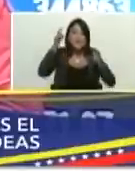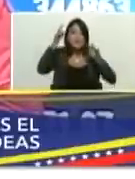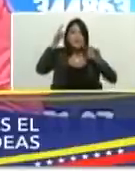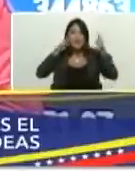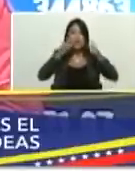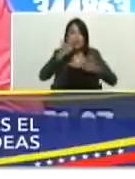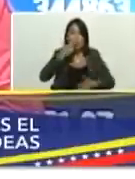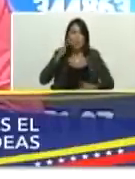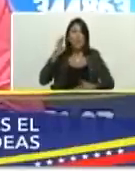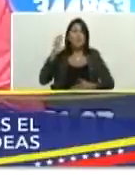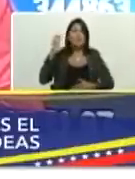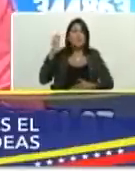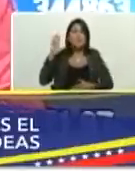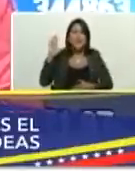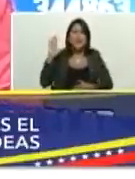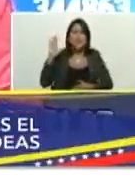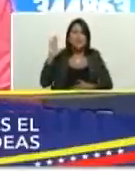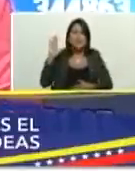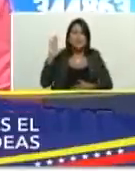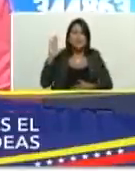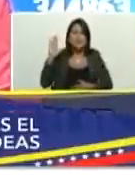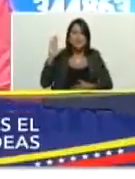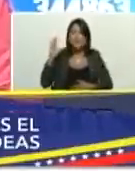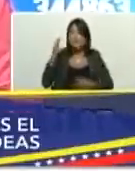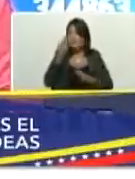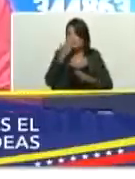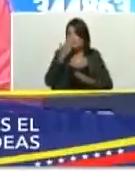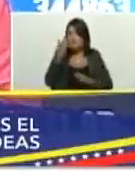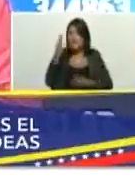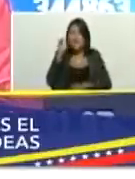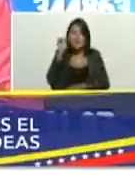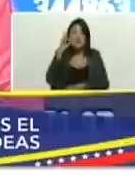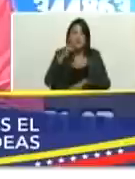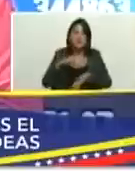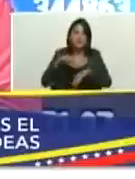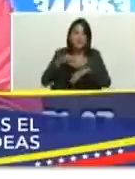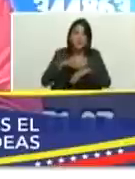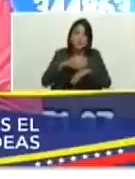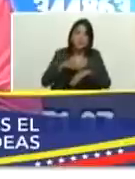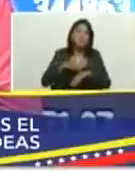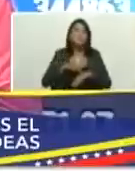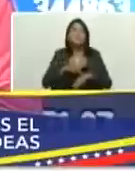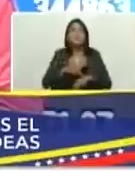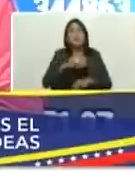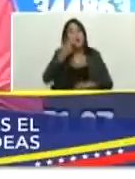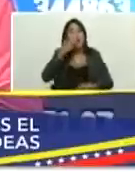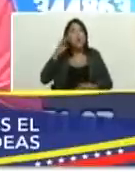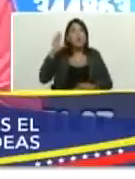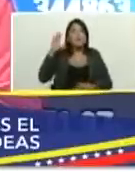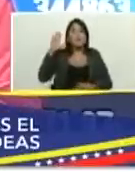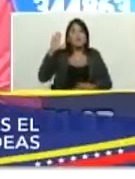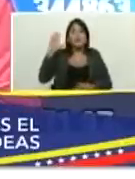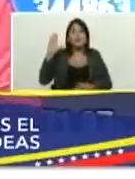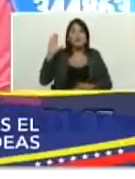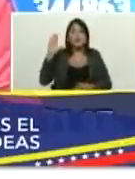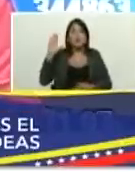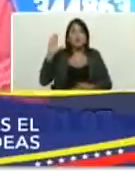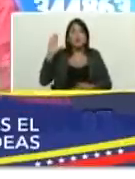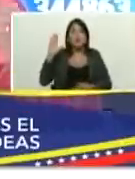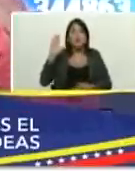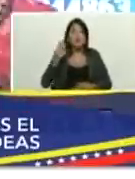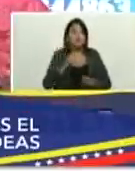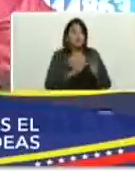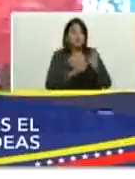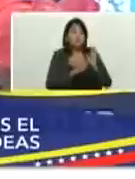nuestro comandante Hugo Chávez ante el viejo Congreso de la Cuarta República, donde juró ante la moribunda